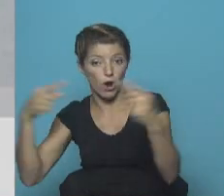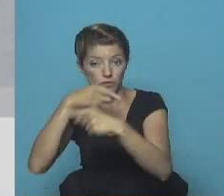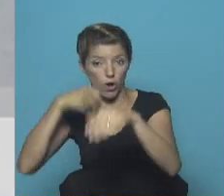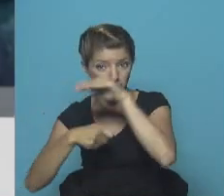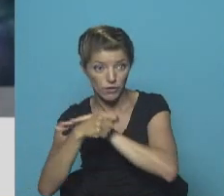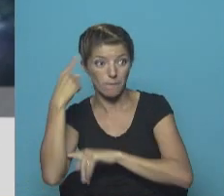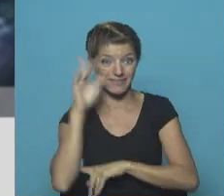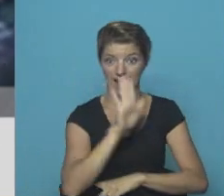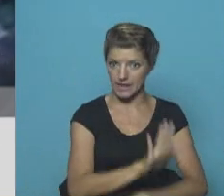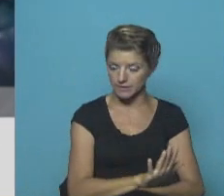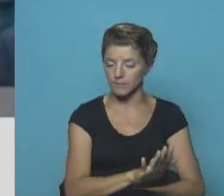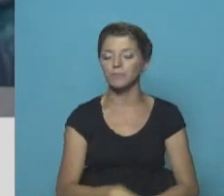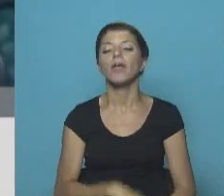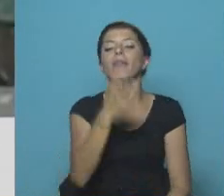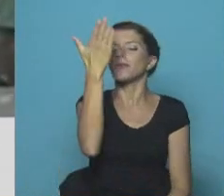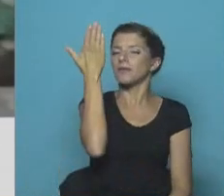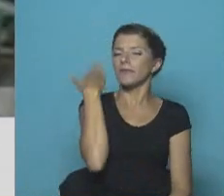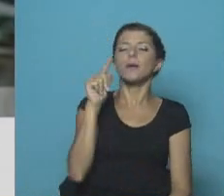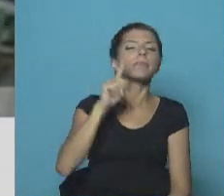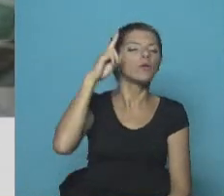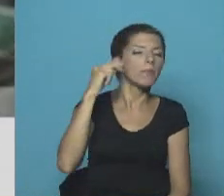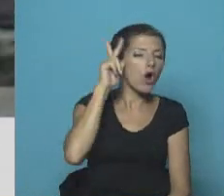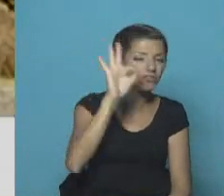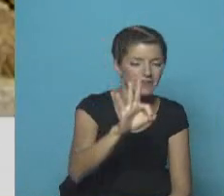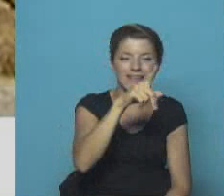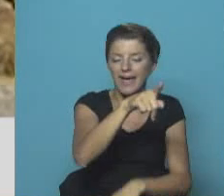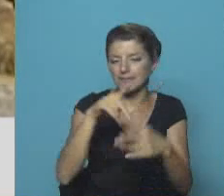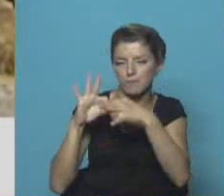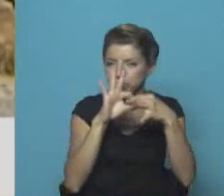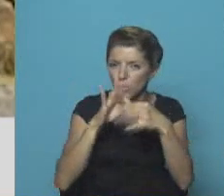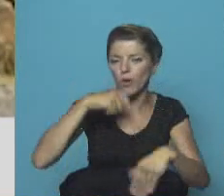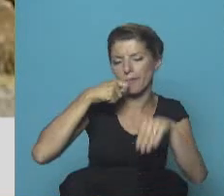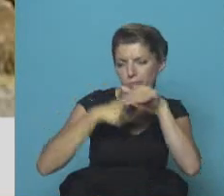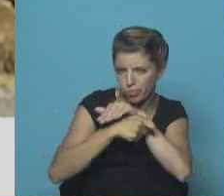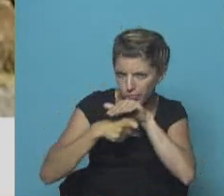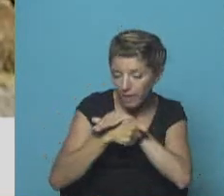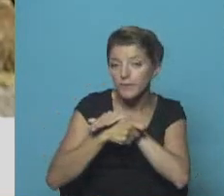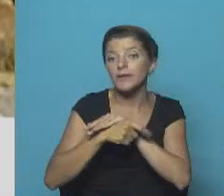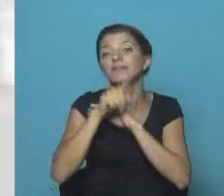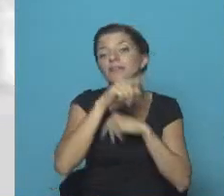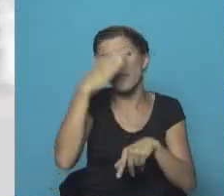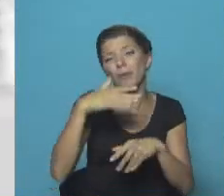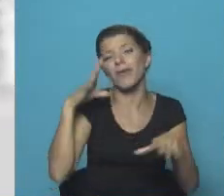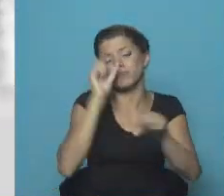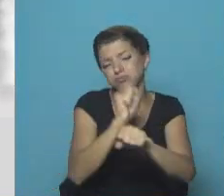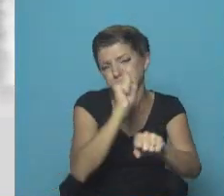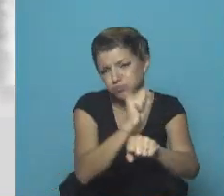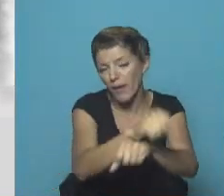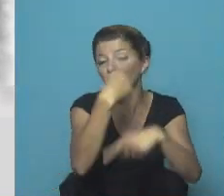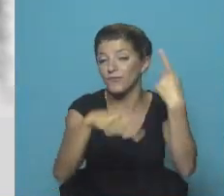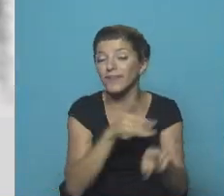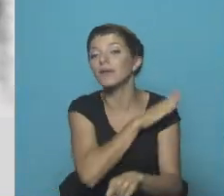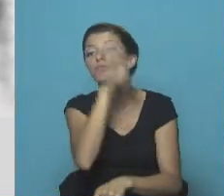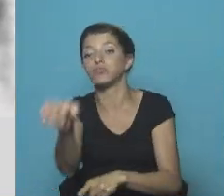del 80, Guzmán se involucró en el tráfico de drogas. Tras una serie de detenciones, se traslada a Culiacán, donde funda